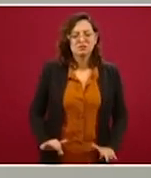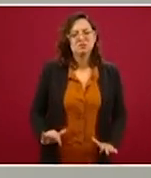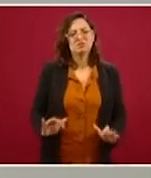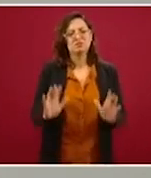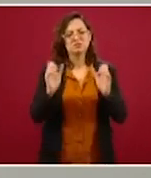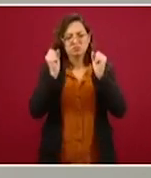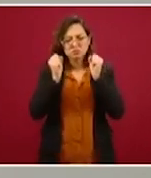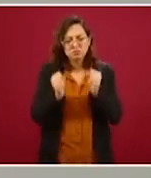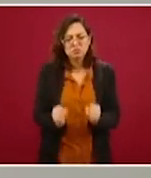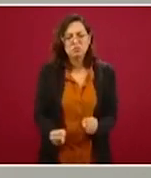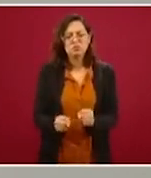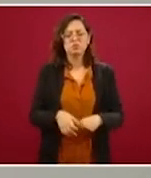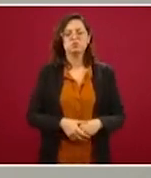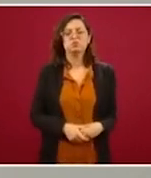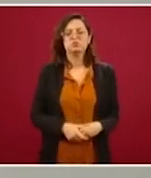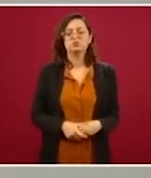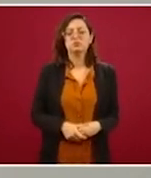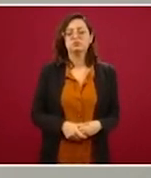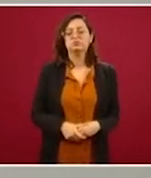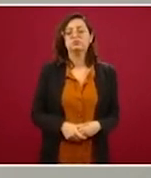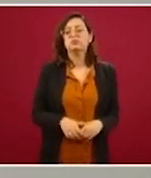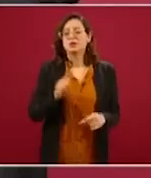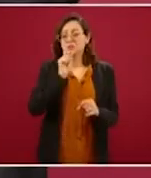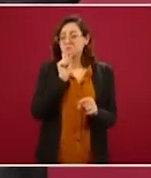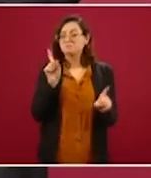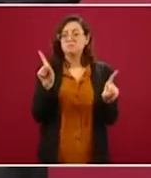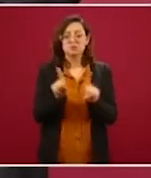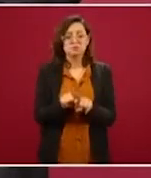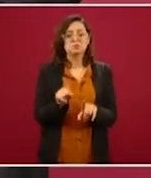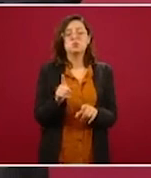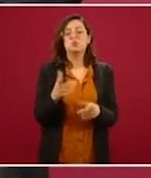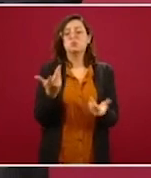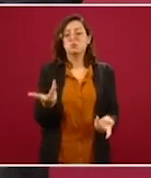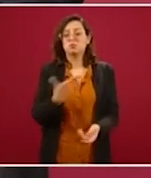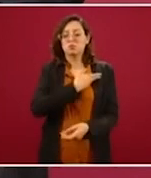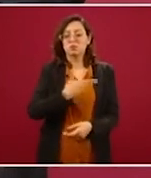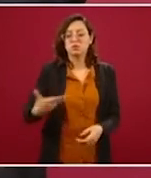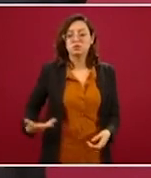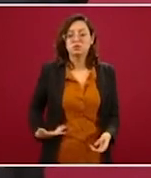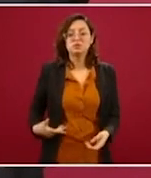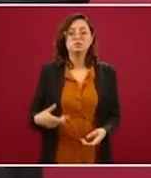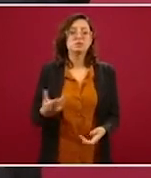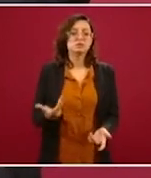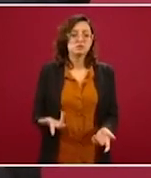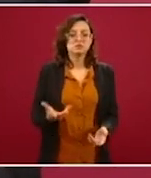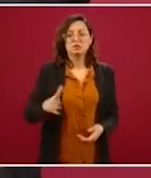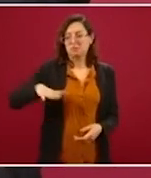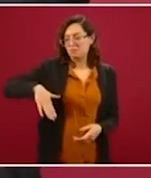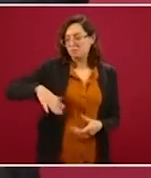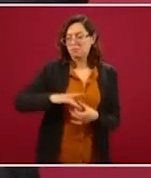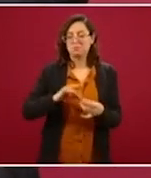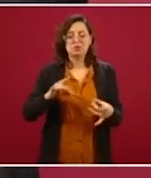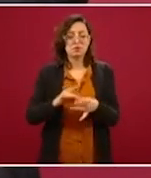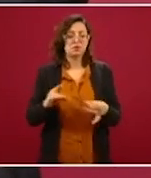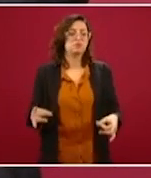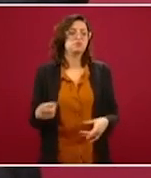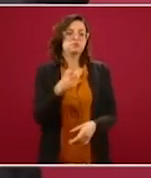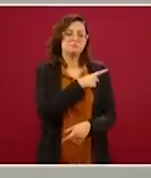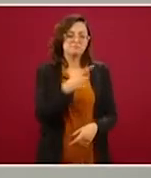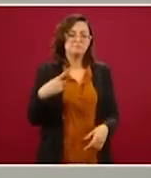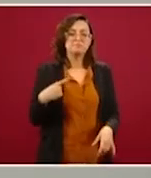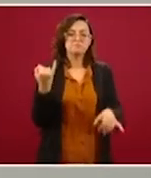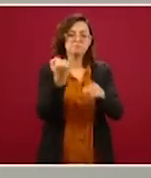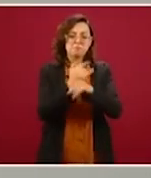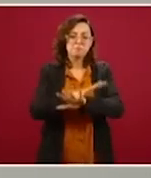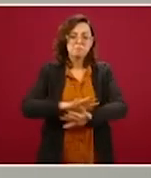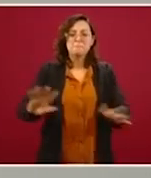Y la última es lo que también el presidente ya mencionó, una información constante. La variable más importante